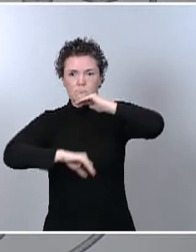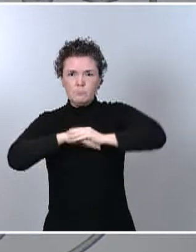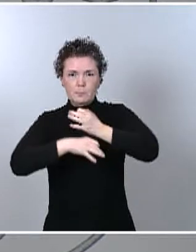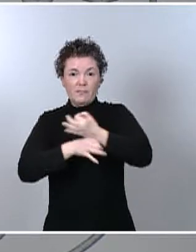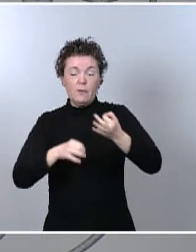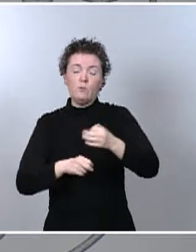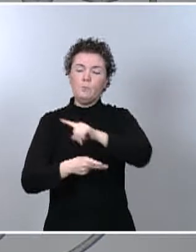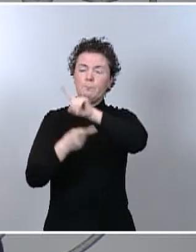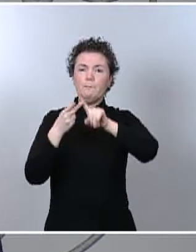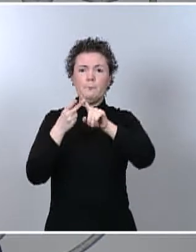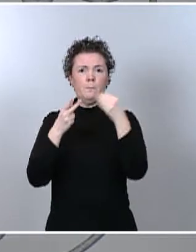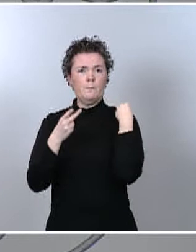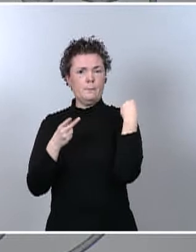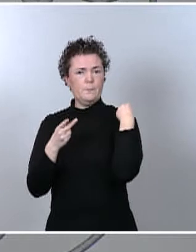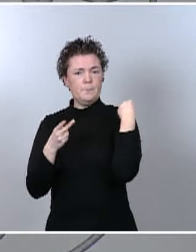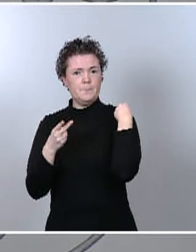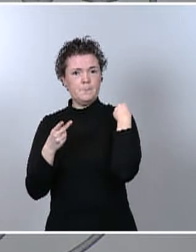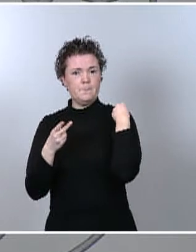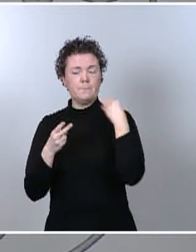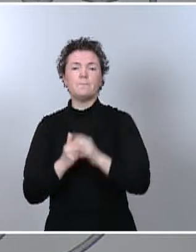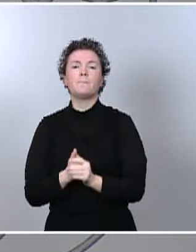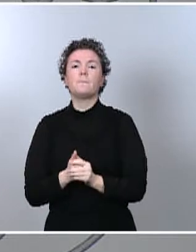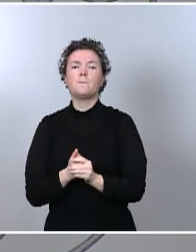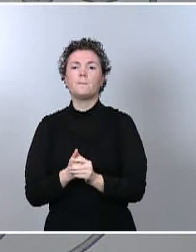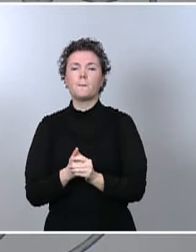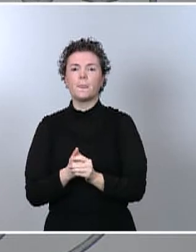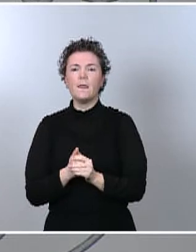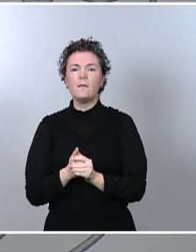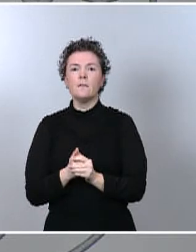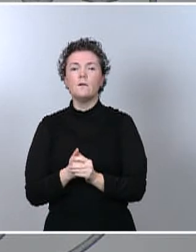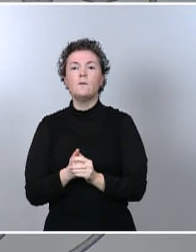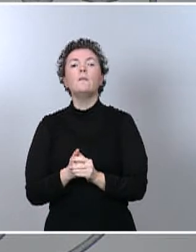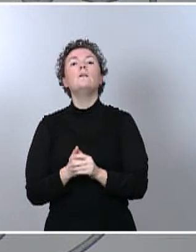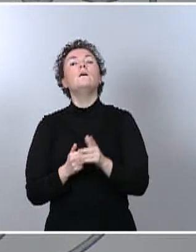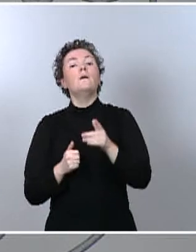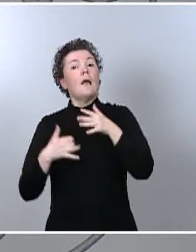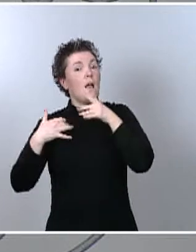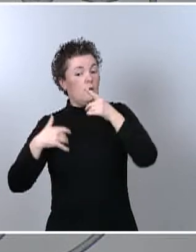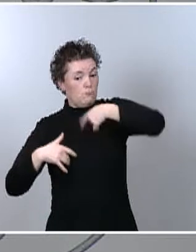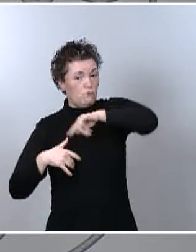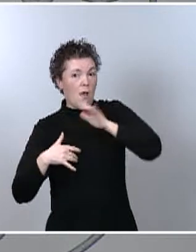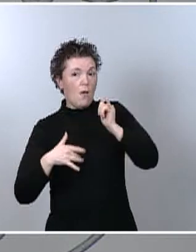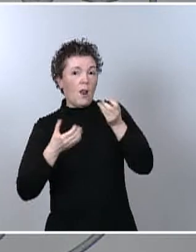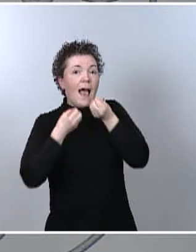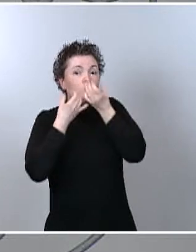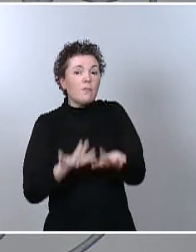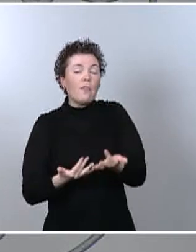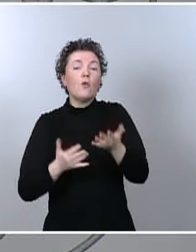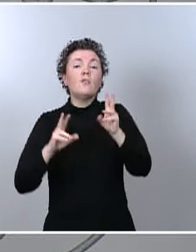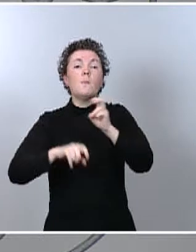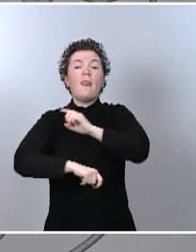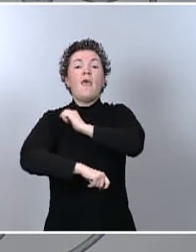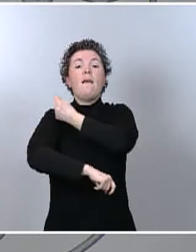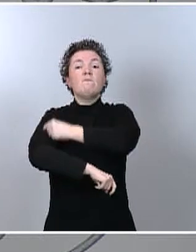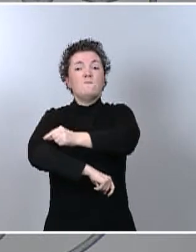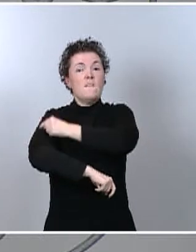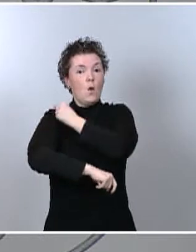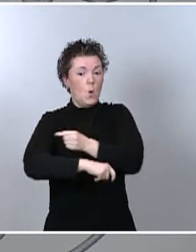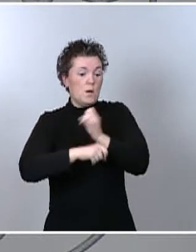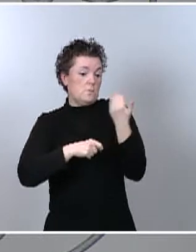ello y lo voy a intentar hacer como lo he hecho hasta ahora, con humildad y con discreción, pero ejerciendo mis